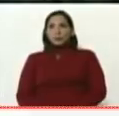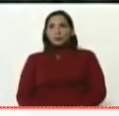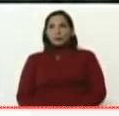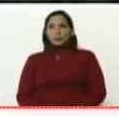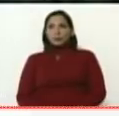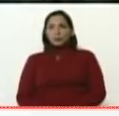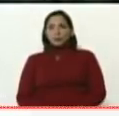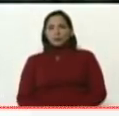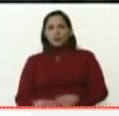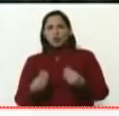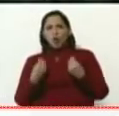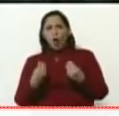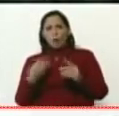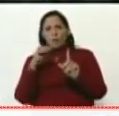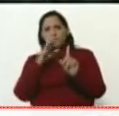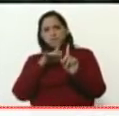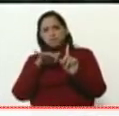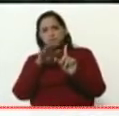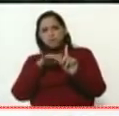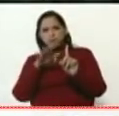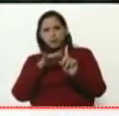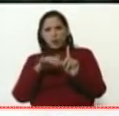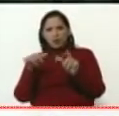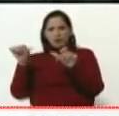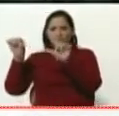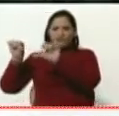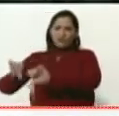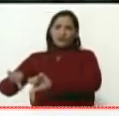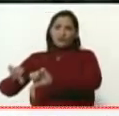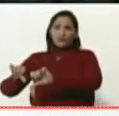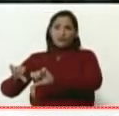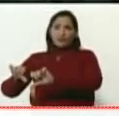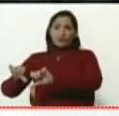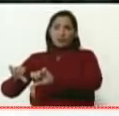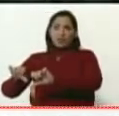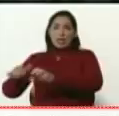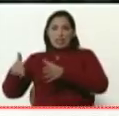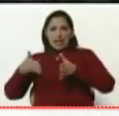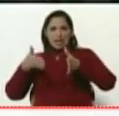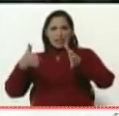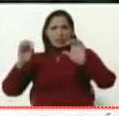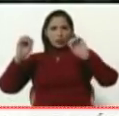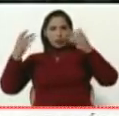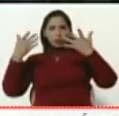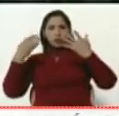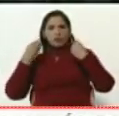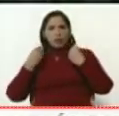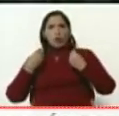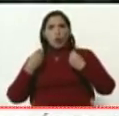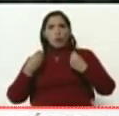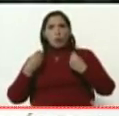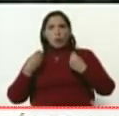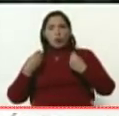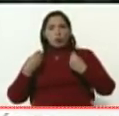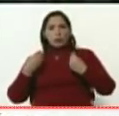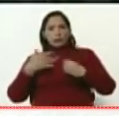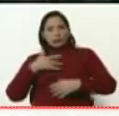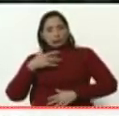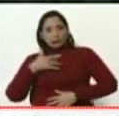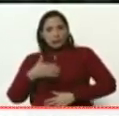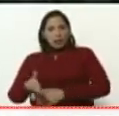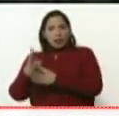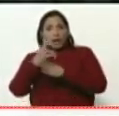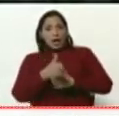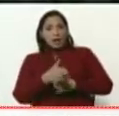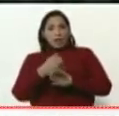Los utilizan, les arruinan una carrera gloriosa, como es la gloriosa carrera de las armas, les prometen